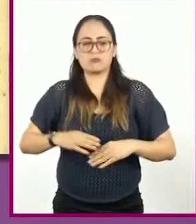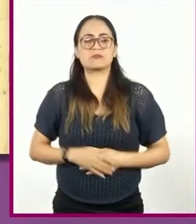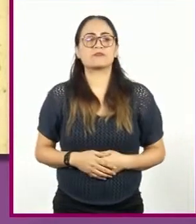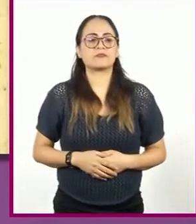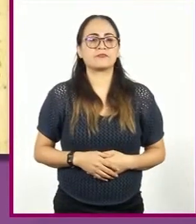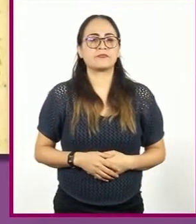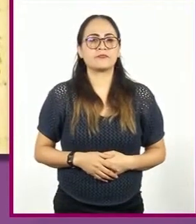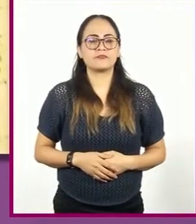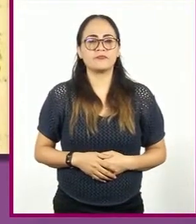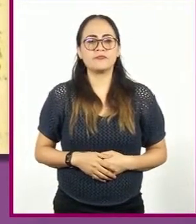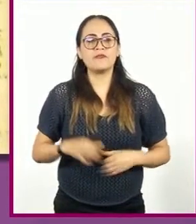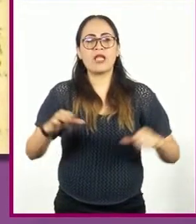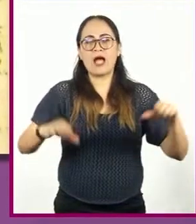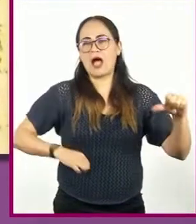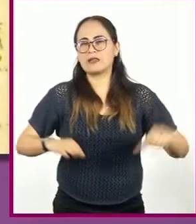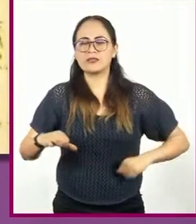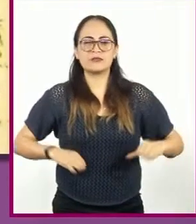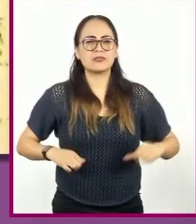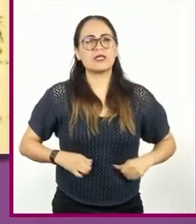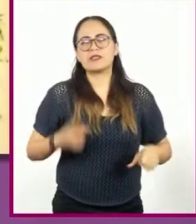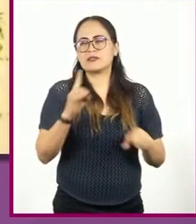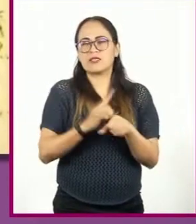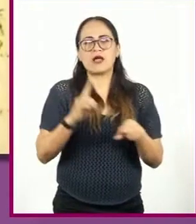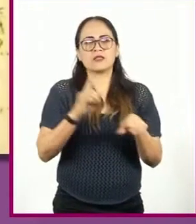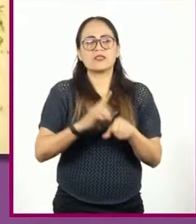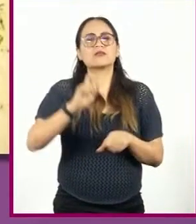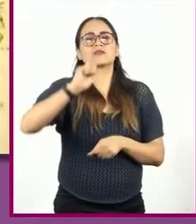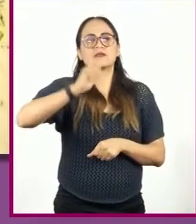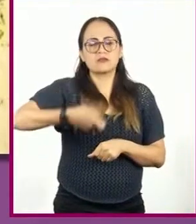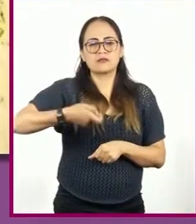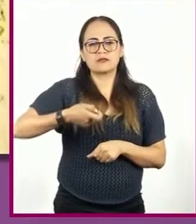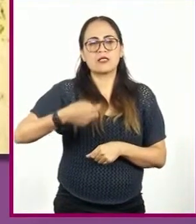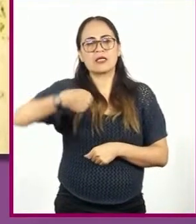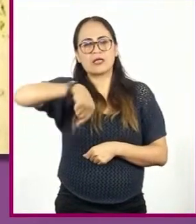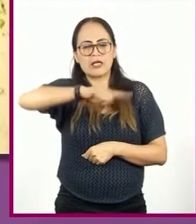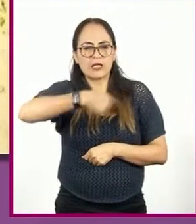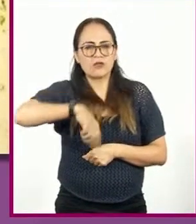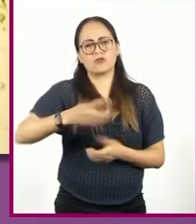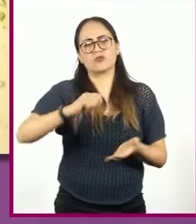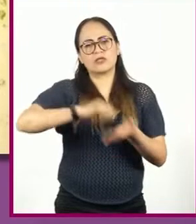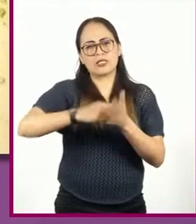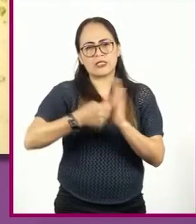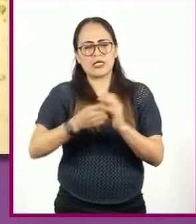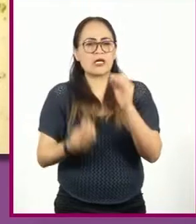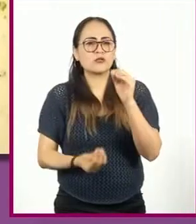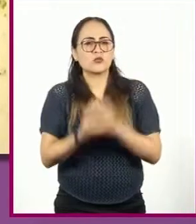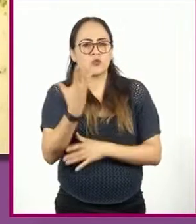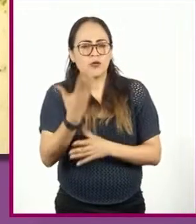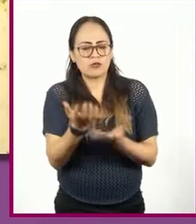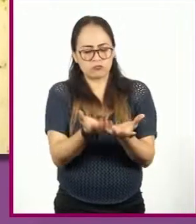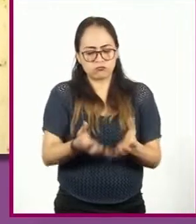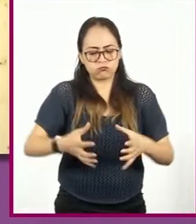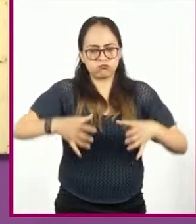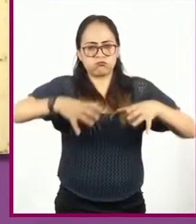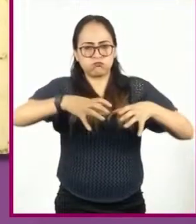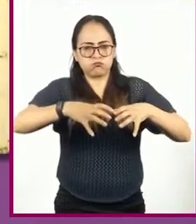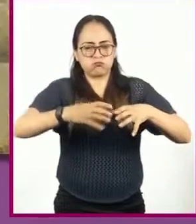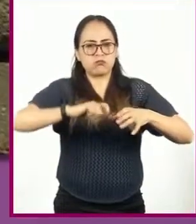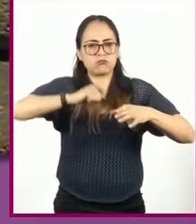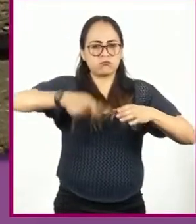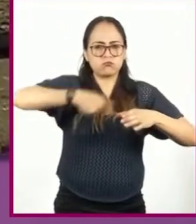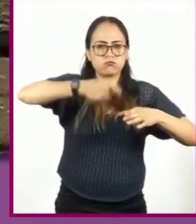Las actividades de su vida diaria los obligaron a desarrollar nuevas técnicas como la cerámica y la